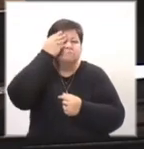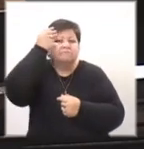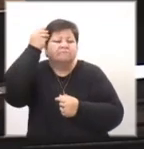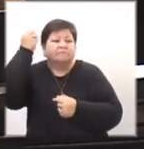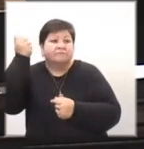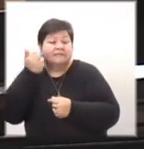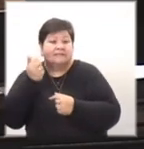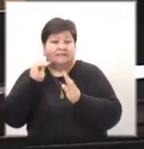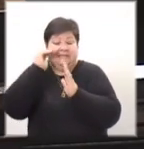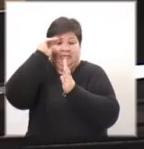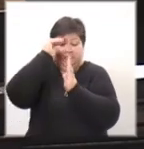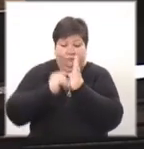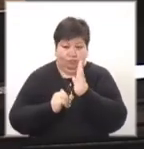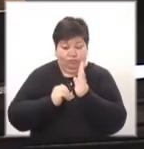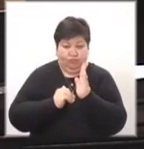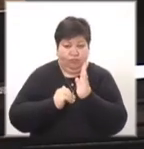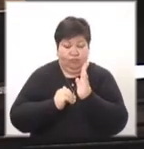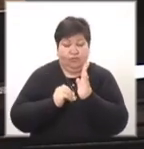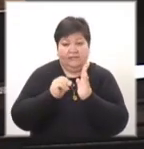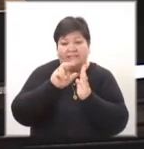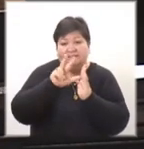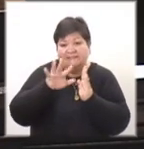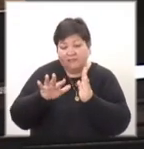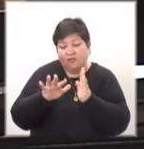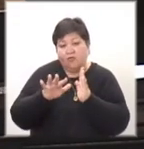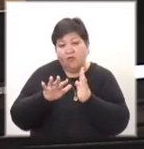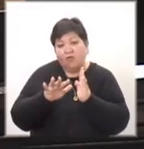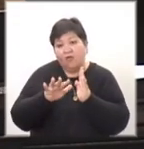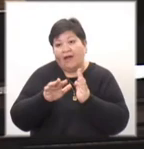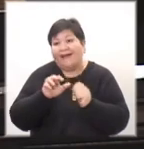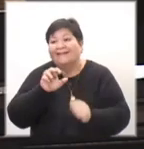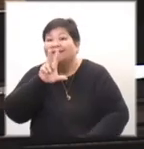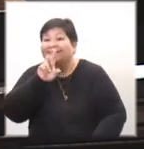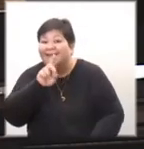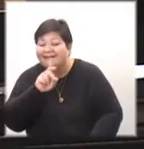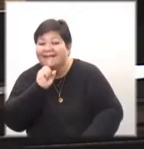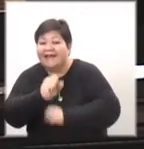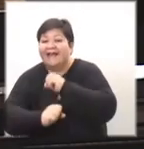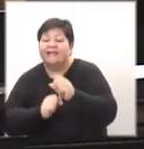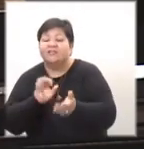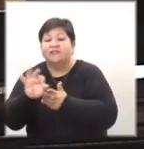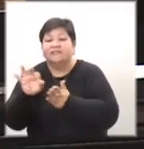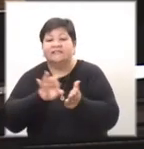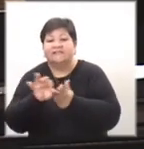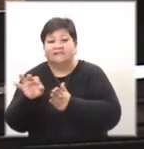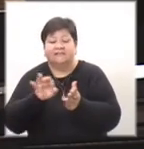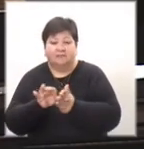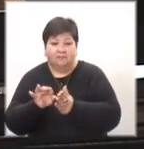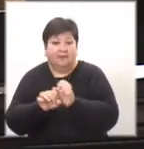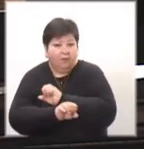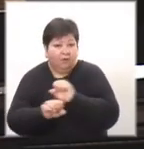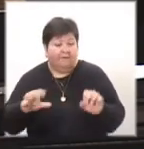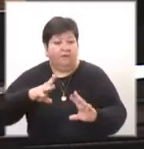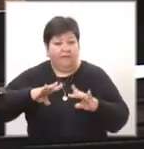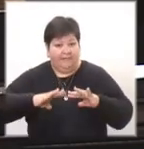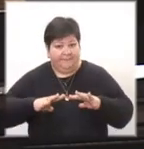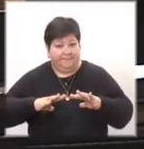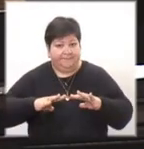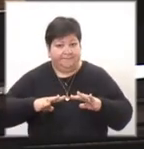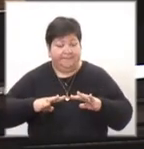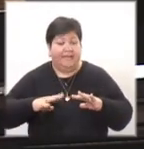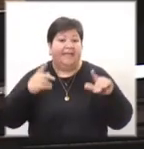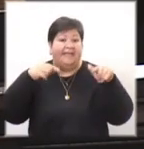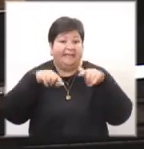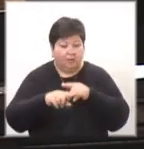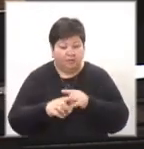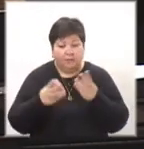redujo de 35 a 30 años de servicio para configurar la causal jubilatoria, permitiendo así que